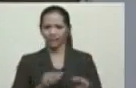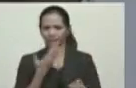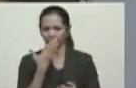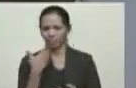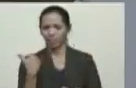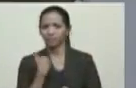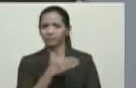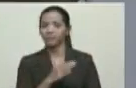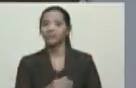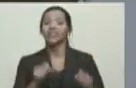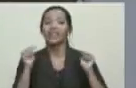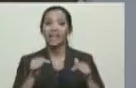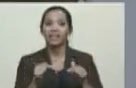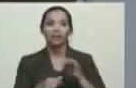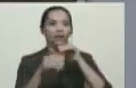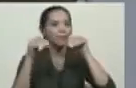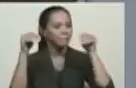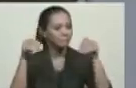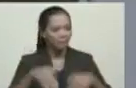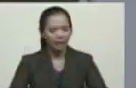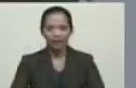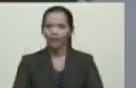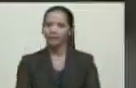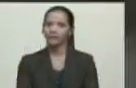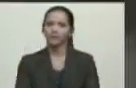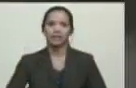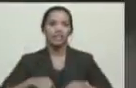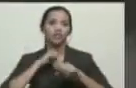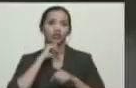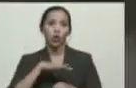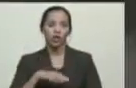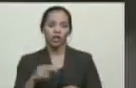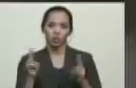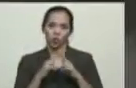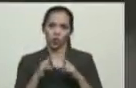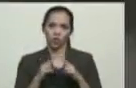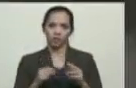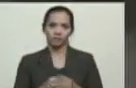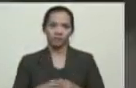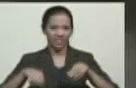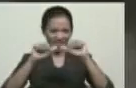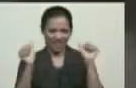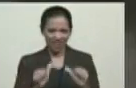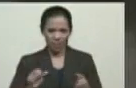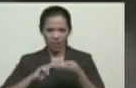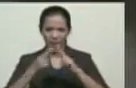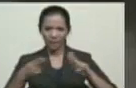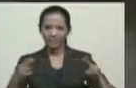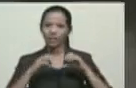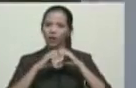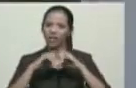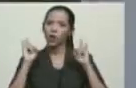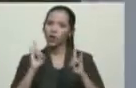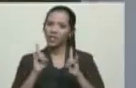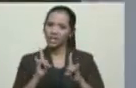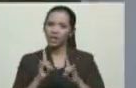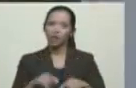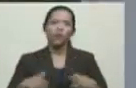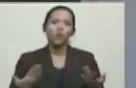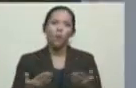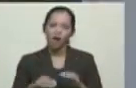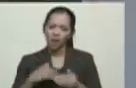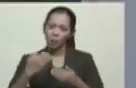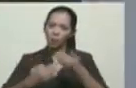es el fracaso más grande en la historia que se conozca. Artistas por la paz y corazón rockero. Bueno, ¿cuál es el próximo